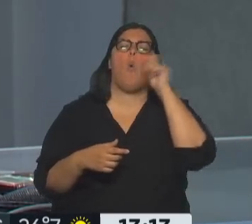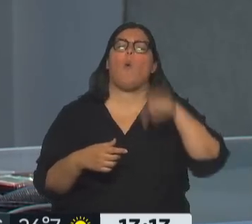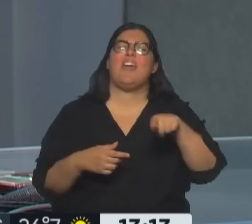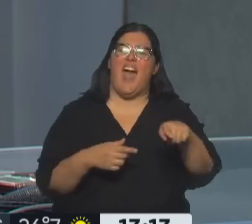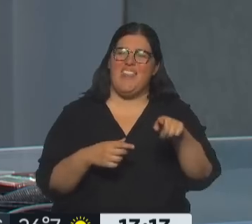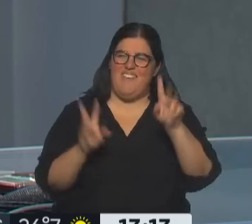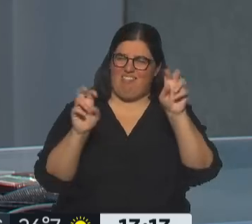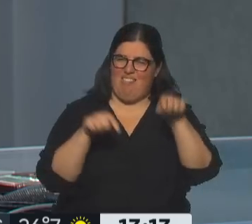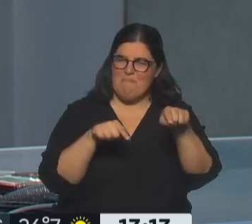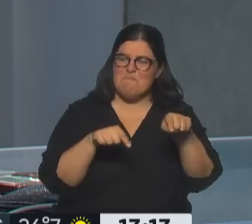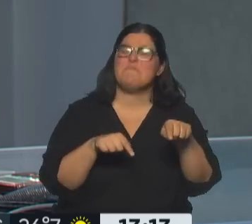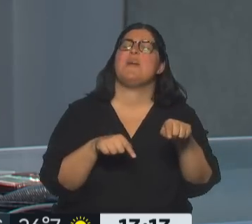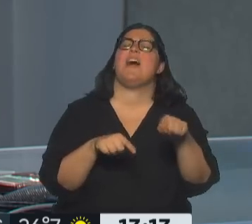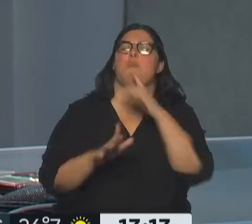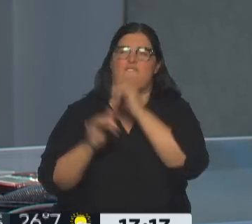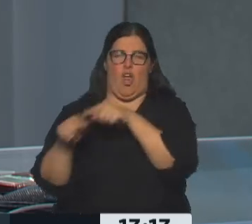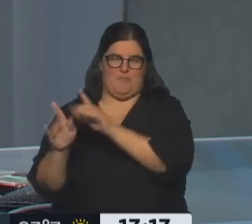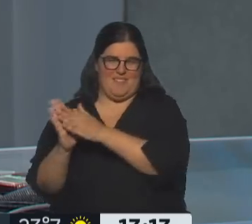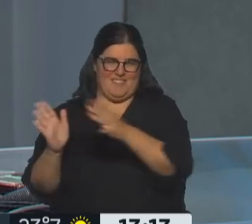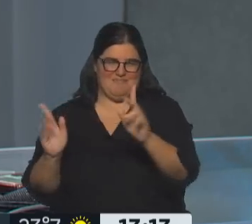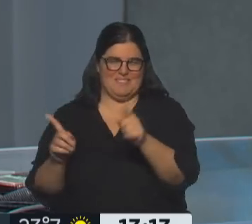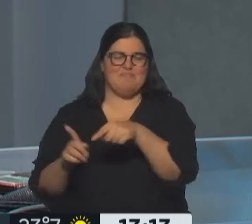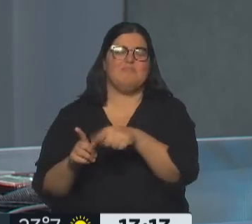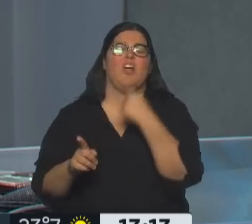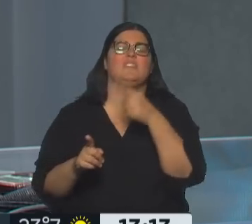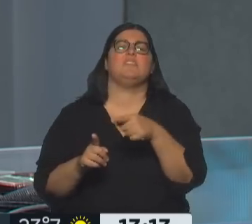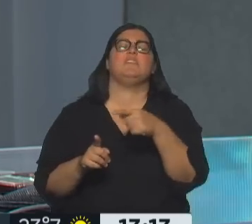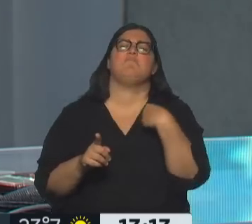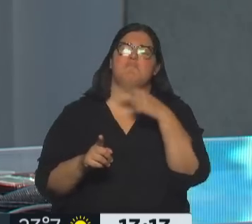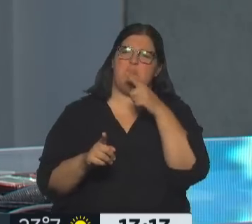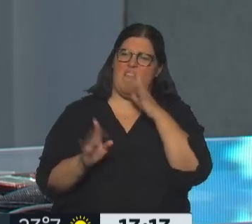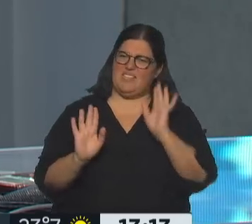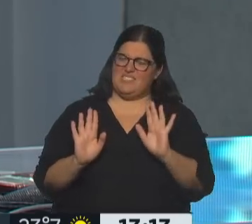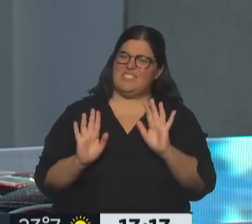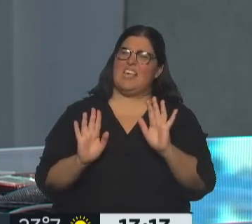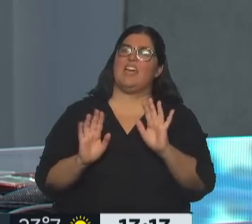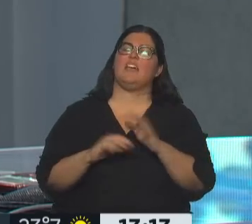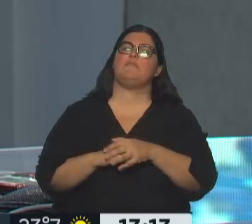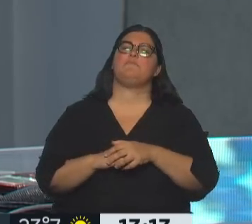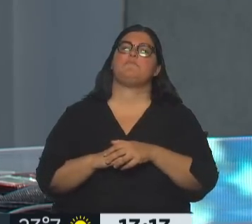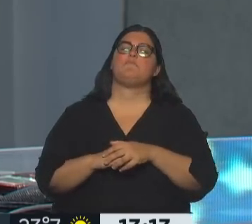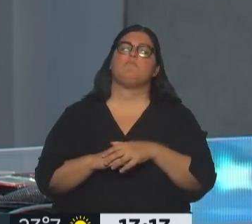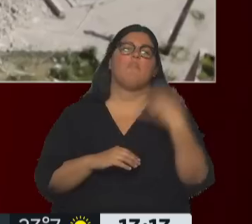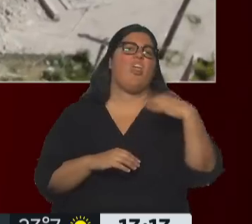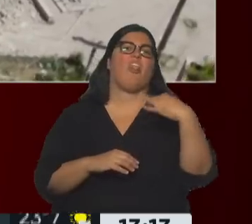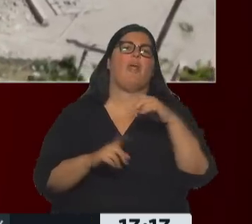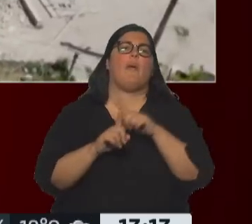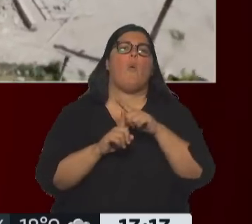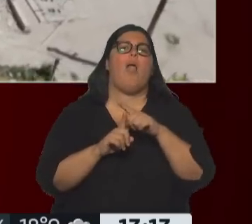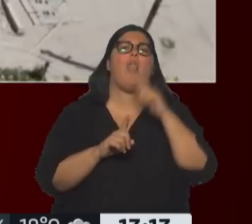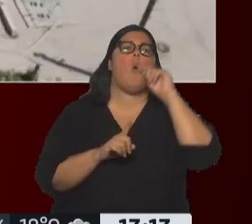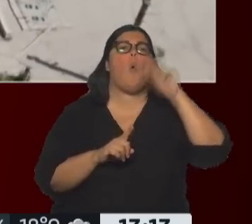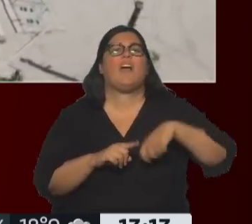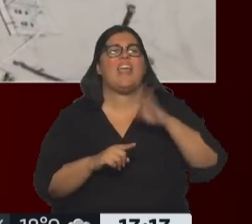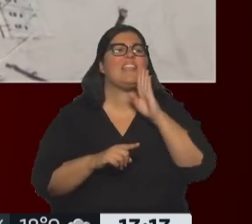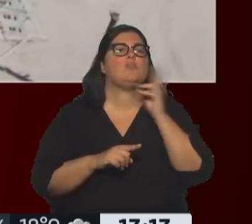poco lo que planteaba el informe. Me parece que la búsqueda tiene que estar en seducir sobre todo a Ucrania y a Estados